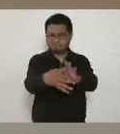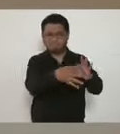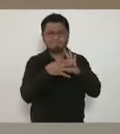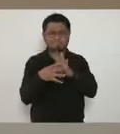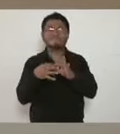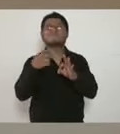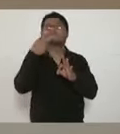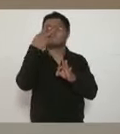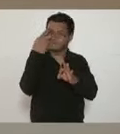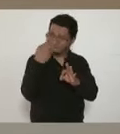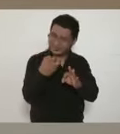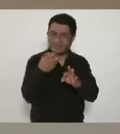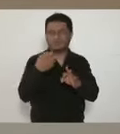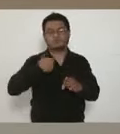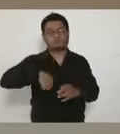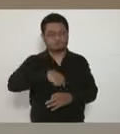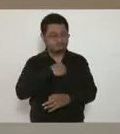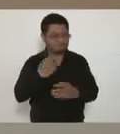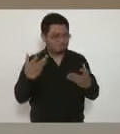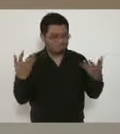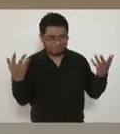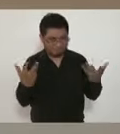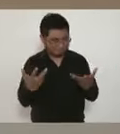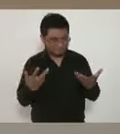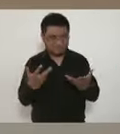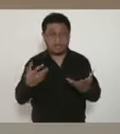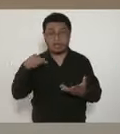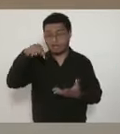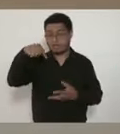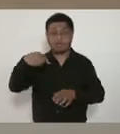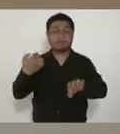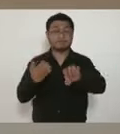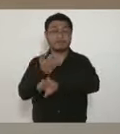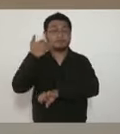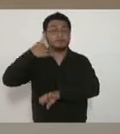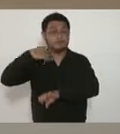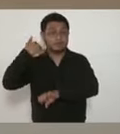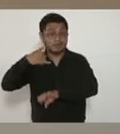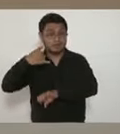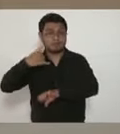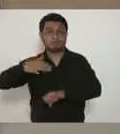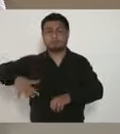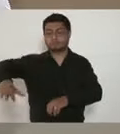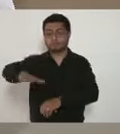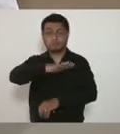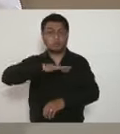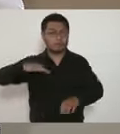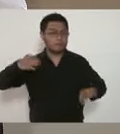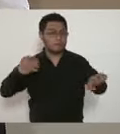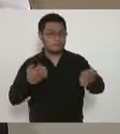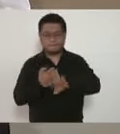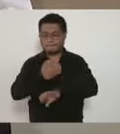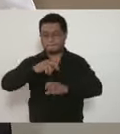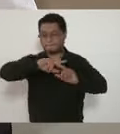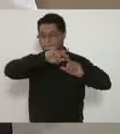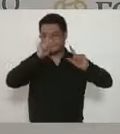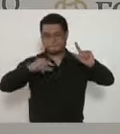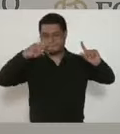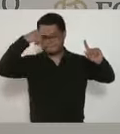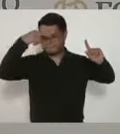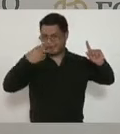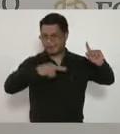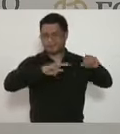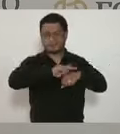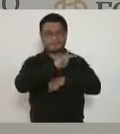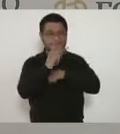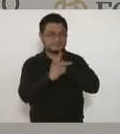es lo que se está haciendo en Yucatán y en todo el país. También informar